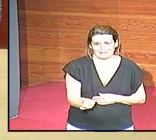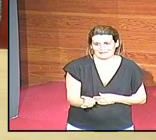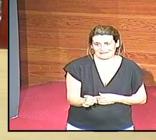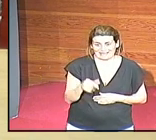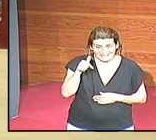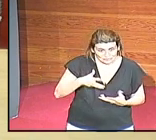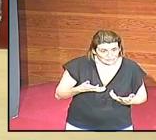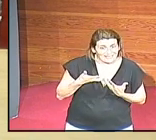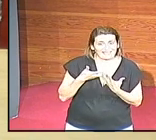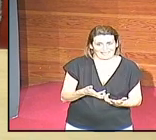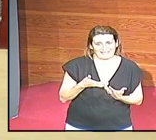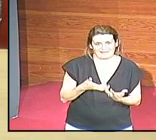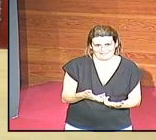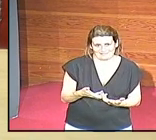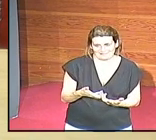es una guerra